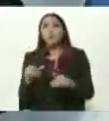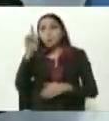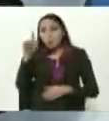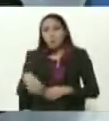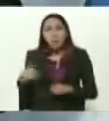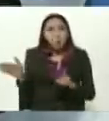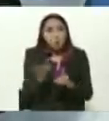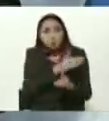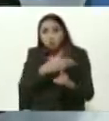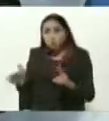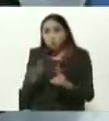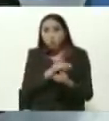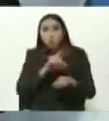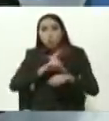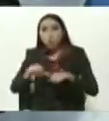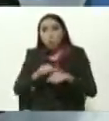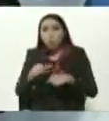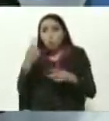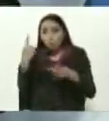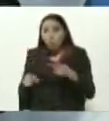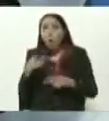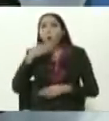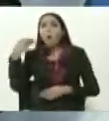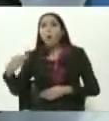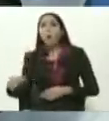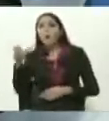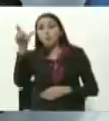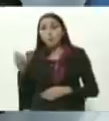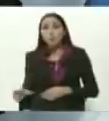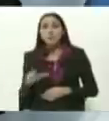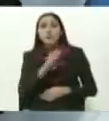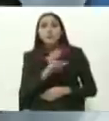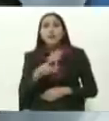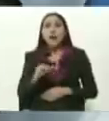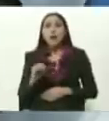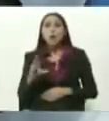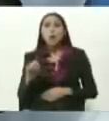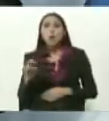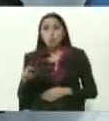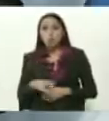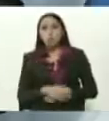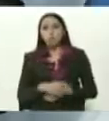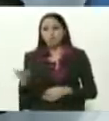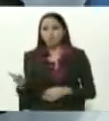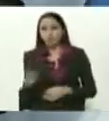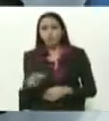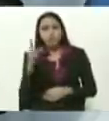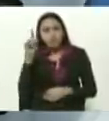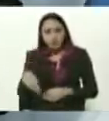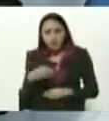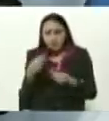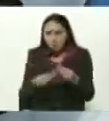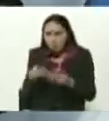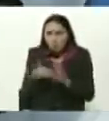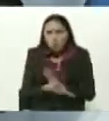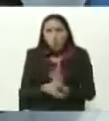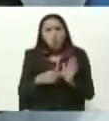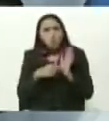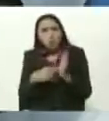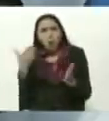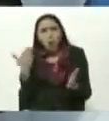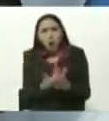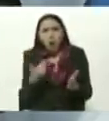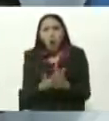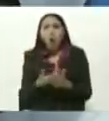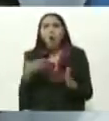golpeado y lesionado el adolescente Adrián Chacón. Después de haber sido evacuadas todas y cada uno de los medios de prueba,